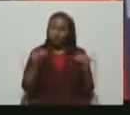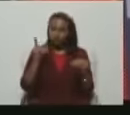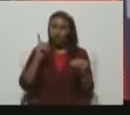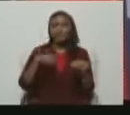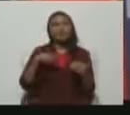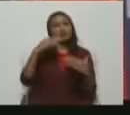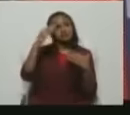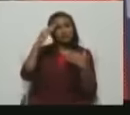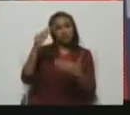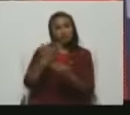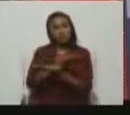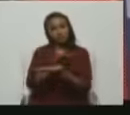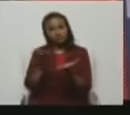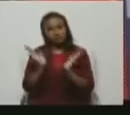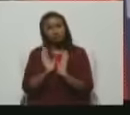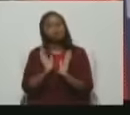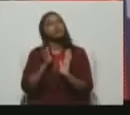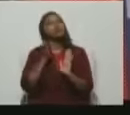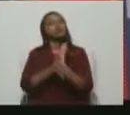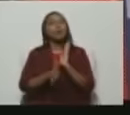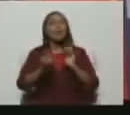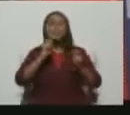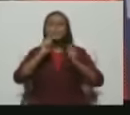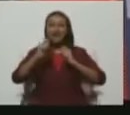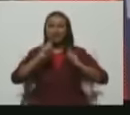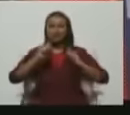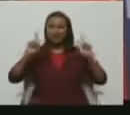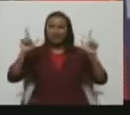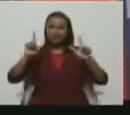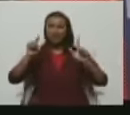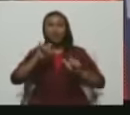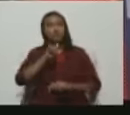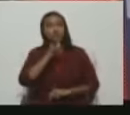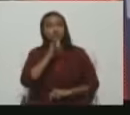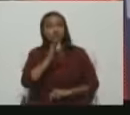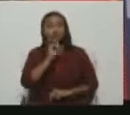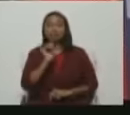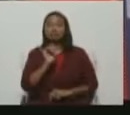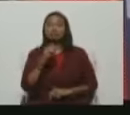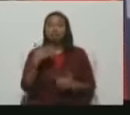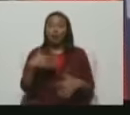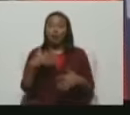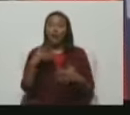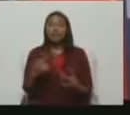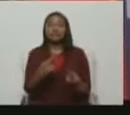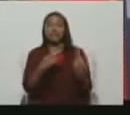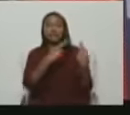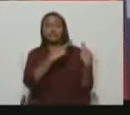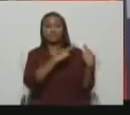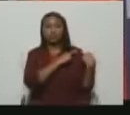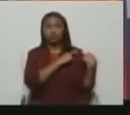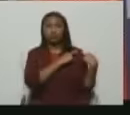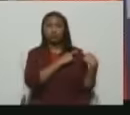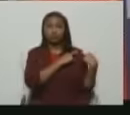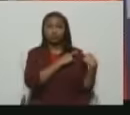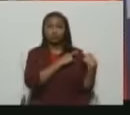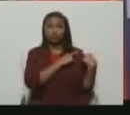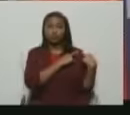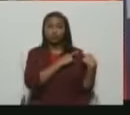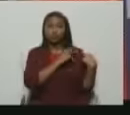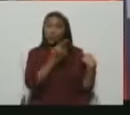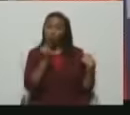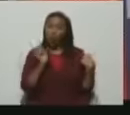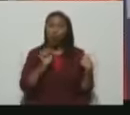comunicación, con esa responsabilidad tan grande, ya lo han resaltado varios de los que han intervenido